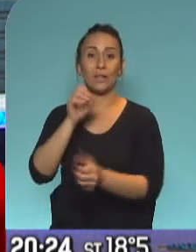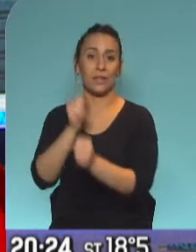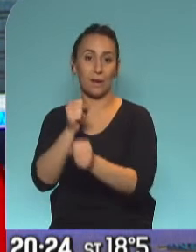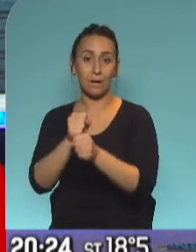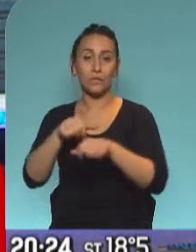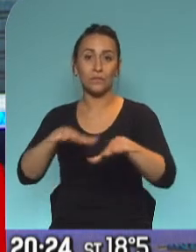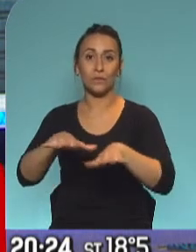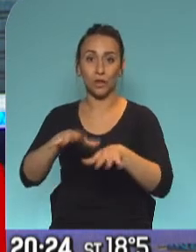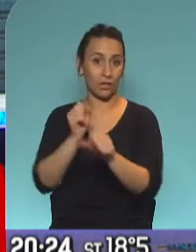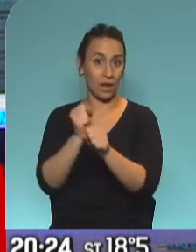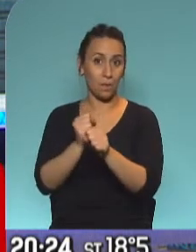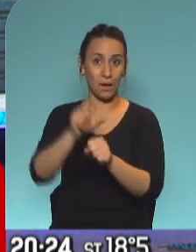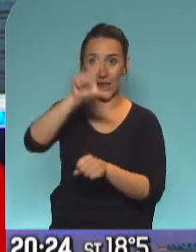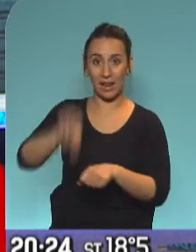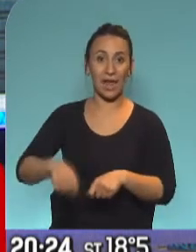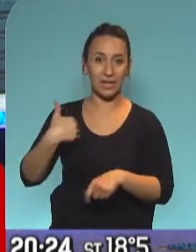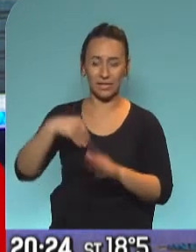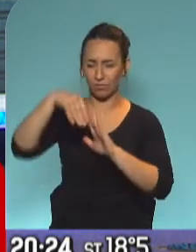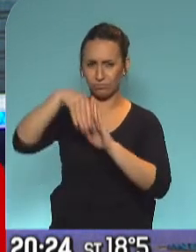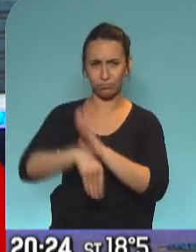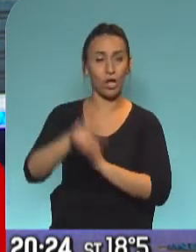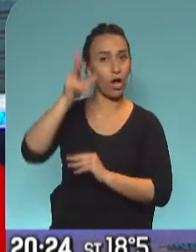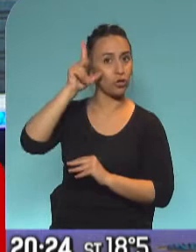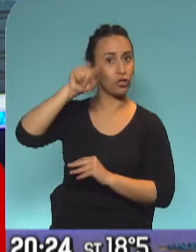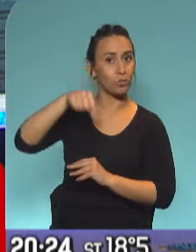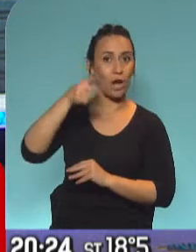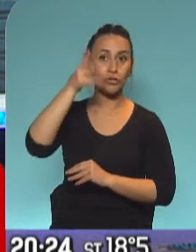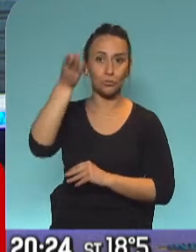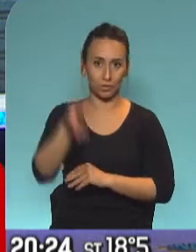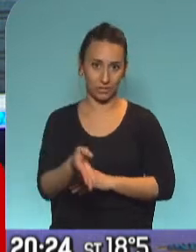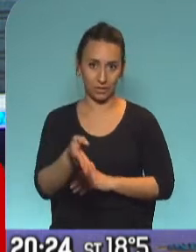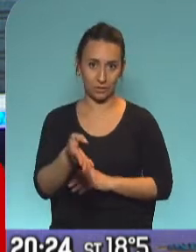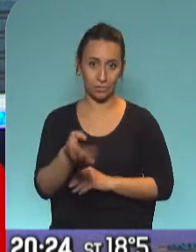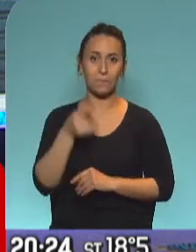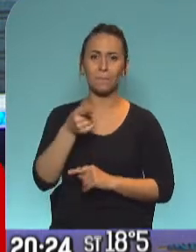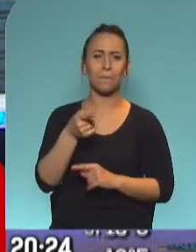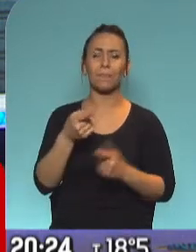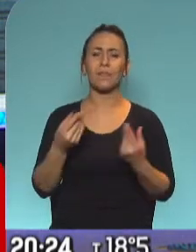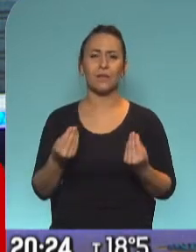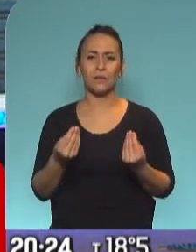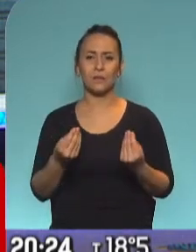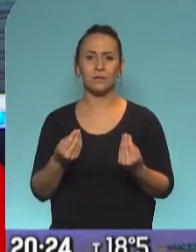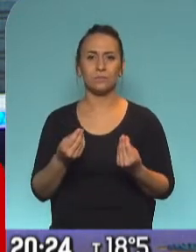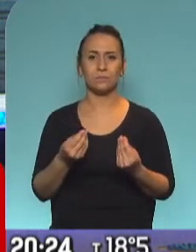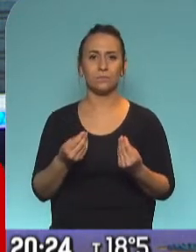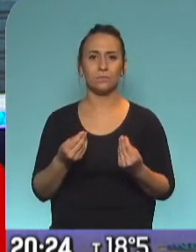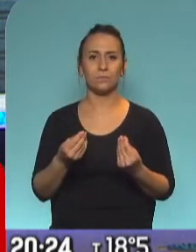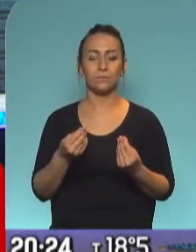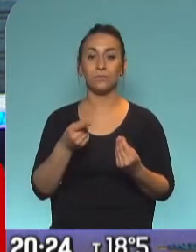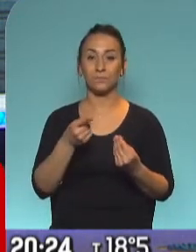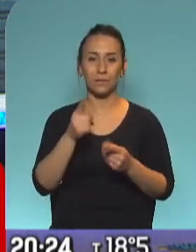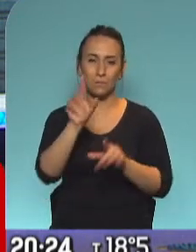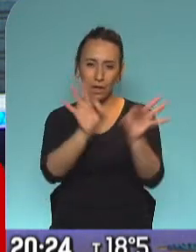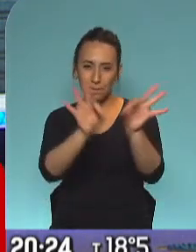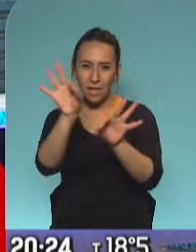argentina cayó un 8,8 por ciento estos números se traduce así este esta medición